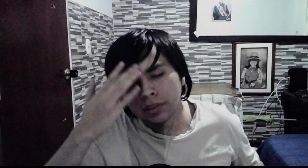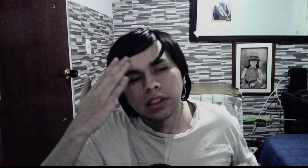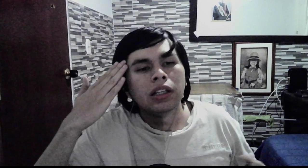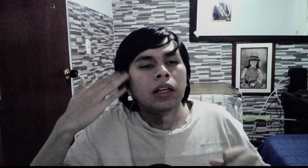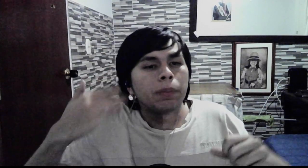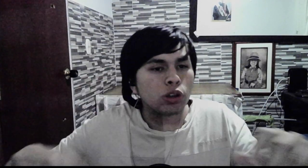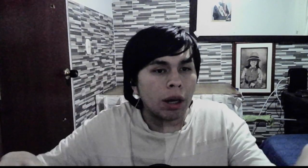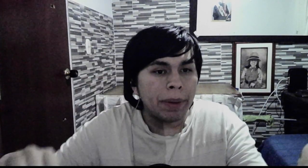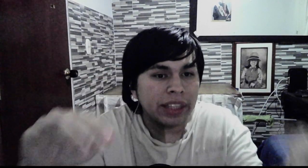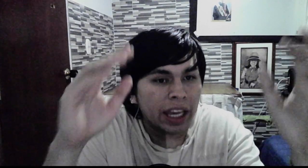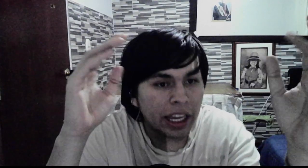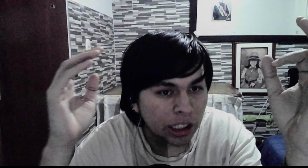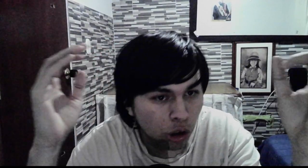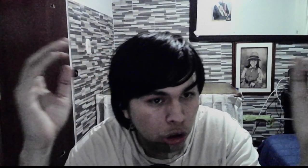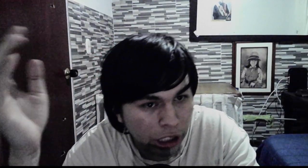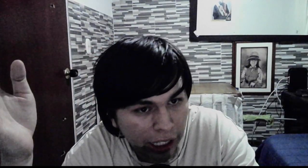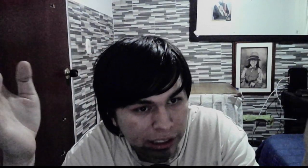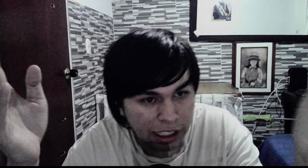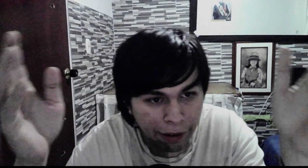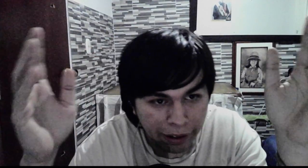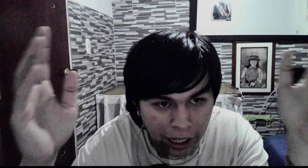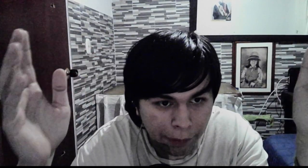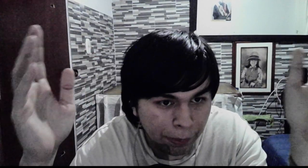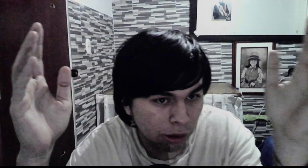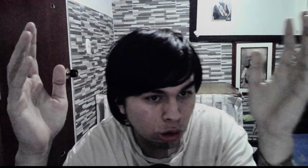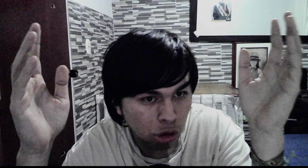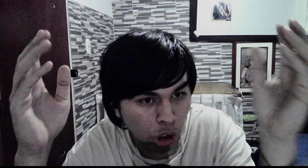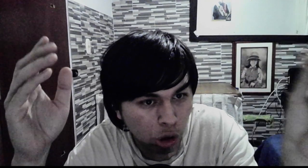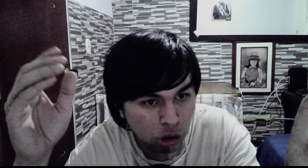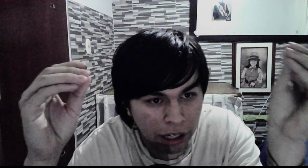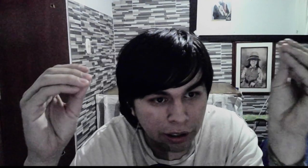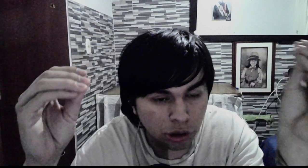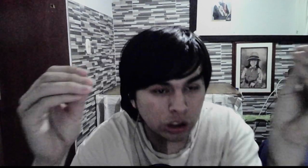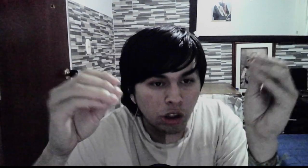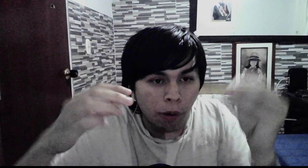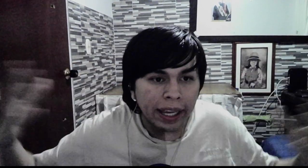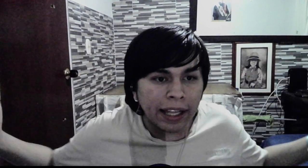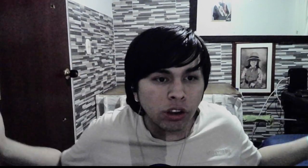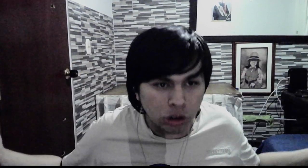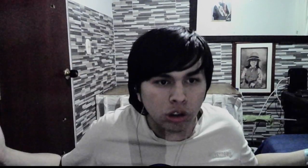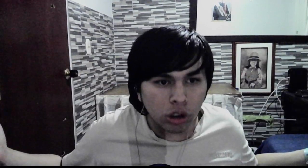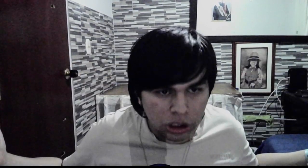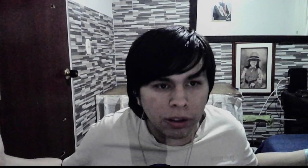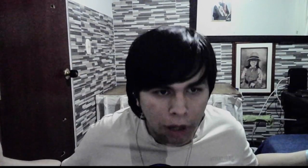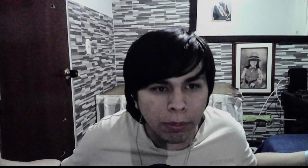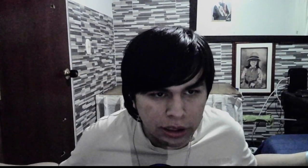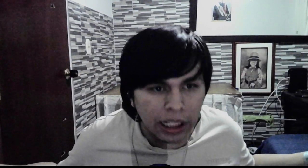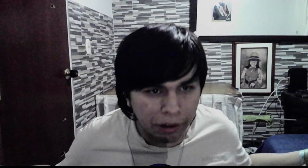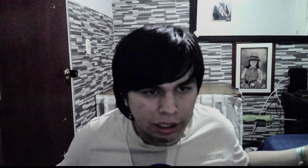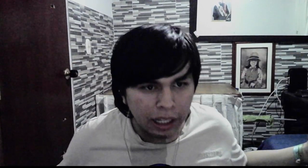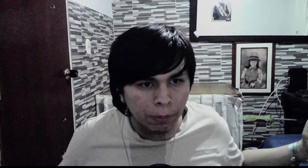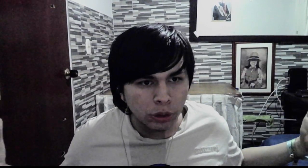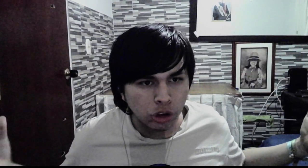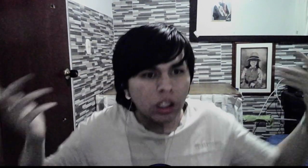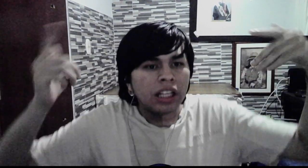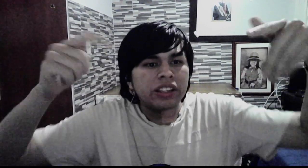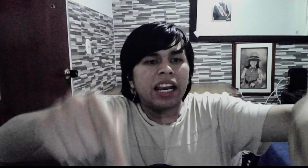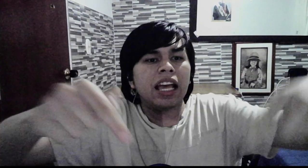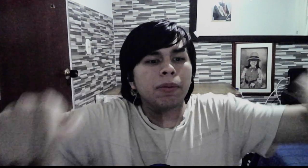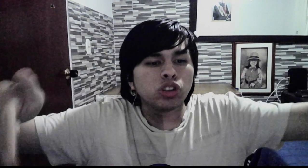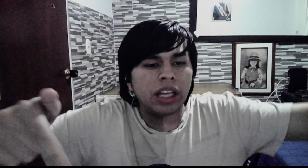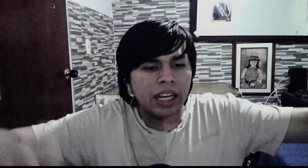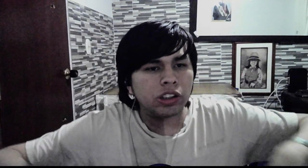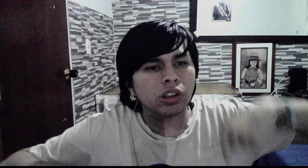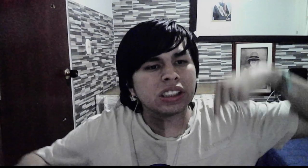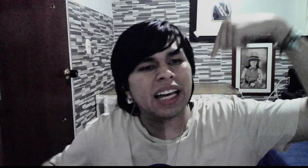pena pues obviamente Rodríguez y la banc delo histórico se levantó diciendo venga Nosotros sí vamos a ser la verdadera oposición